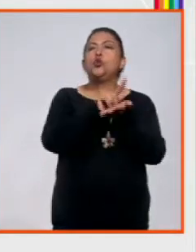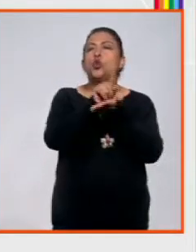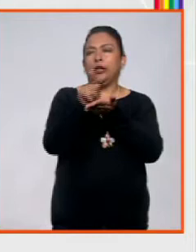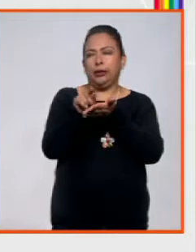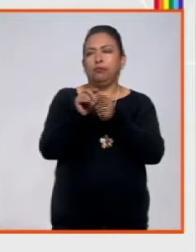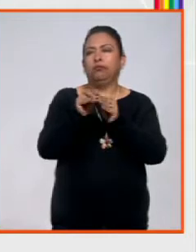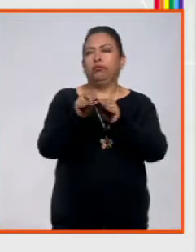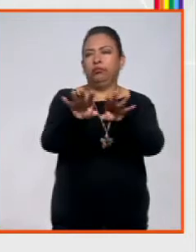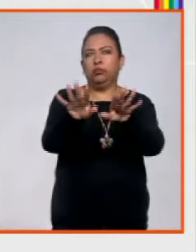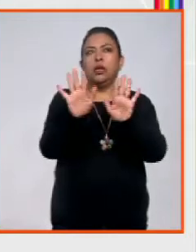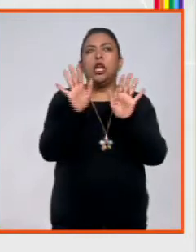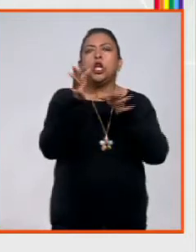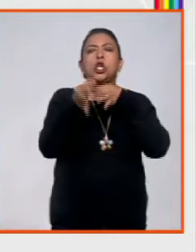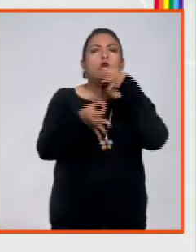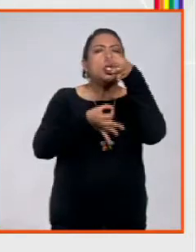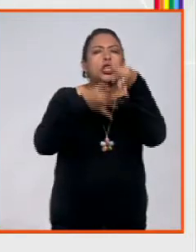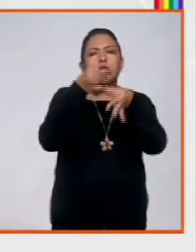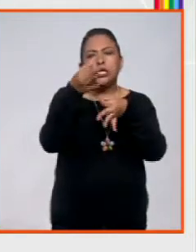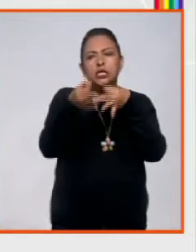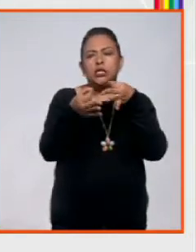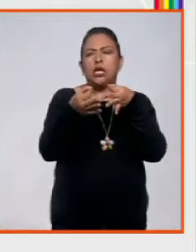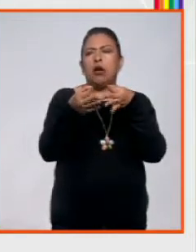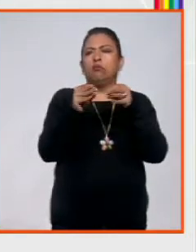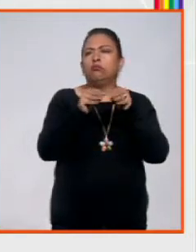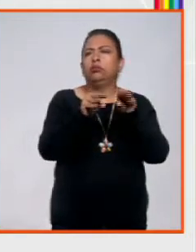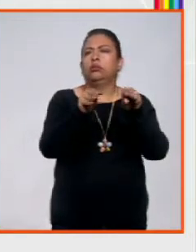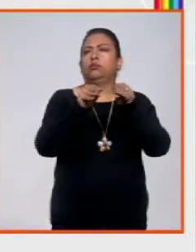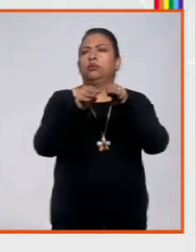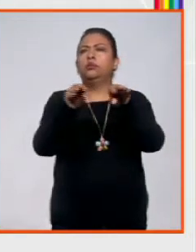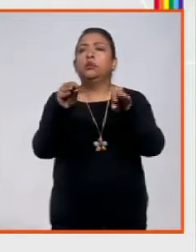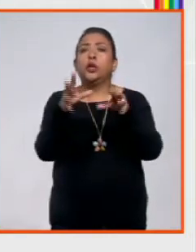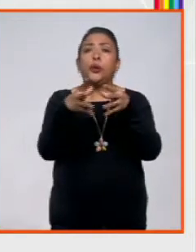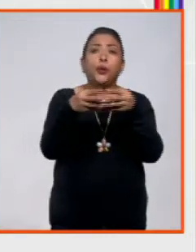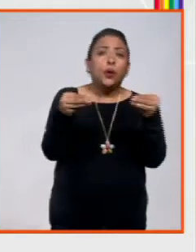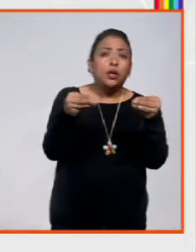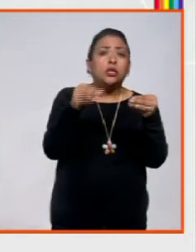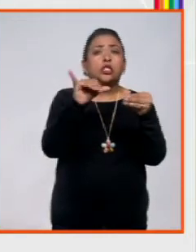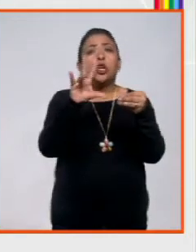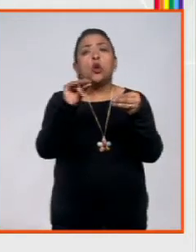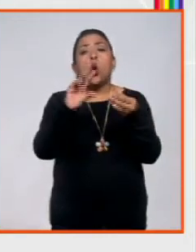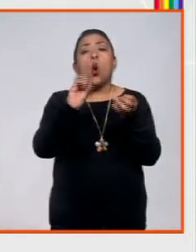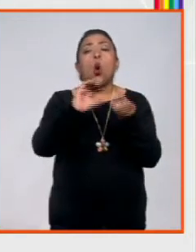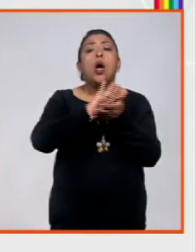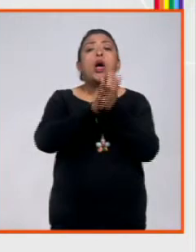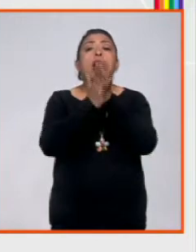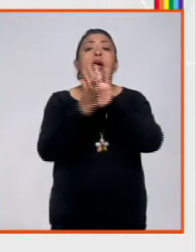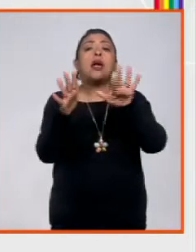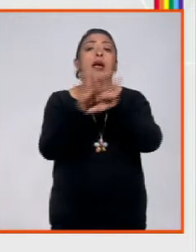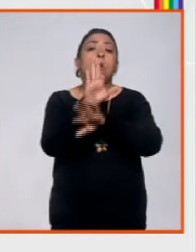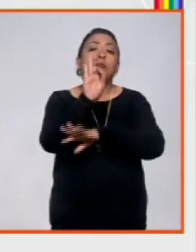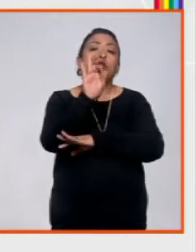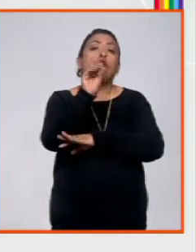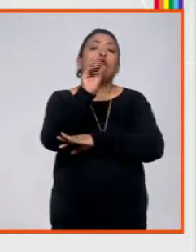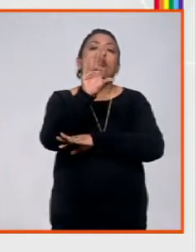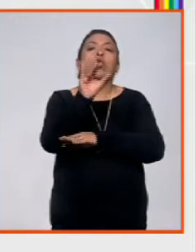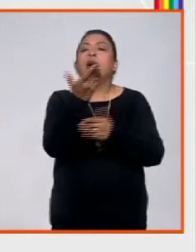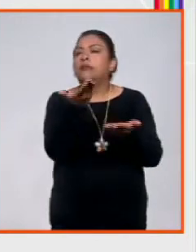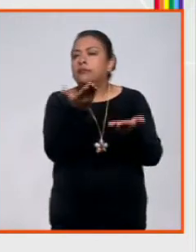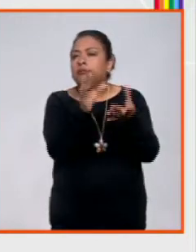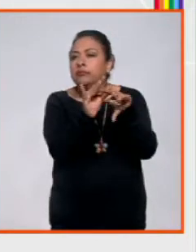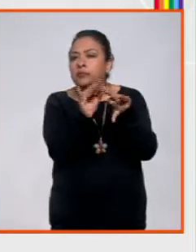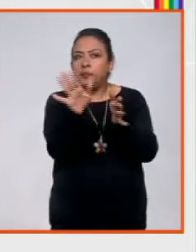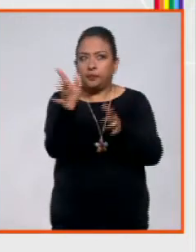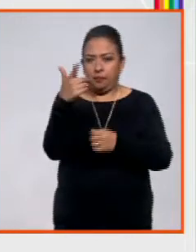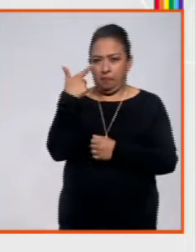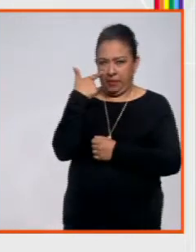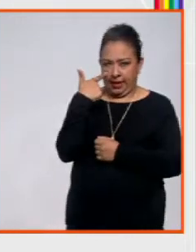una noticia que estuve dando vueltas si desaparecería o se transformaría el fondo que nos puedes decir al respecto